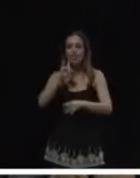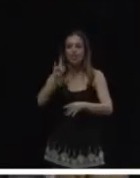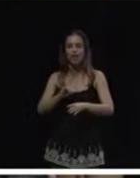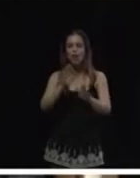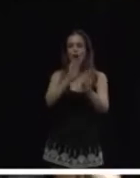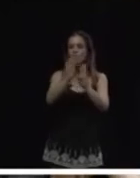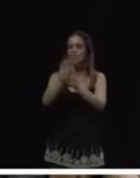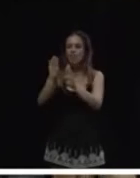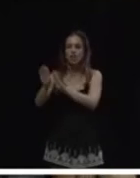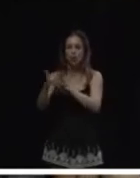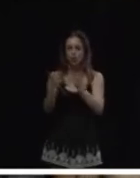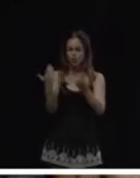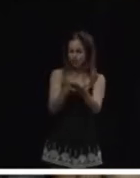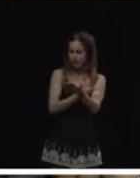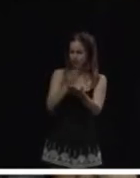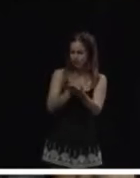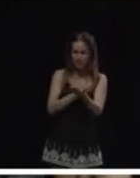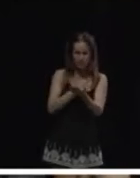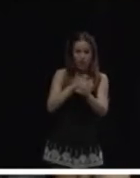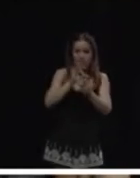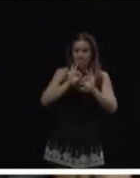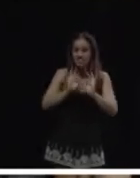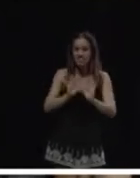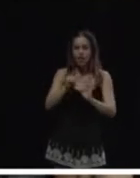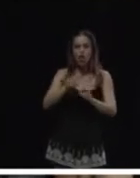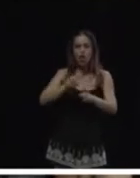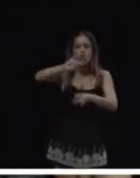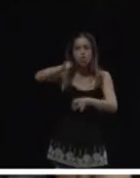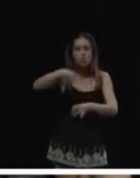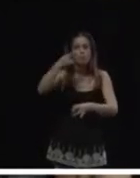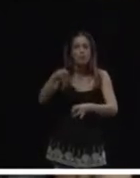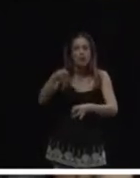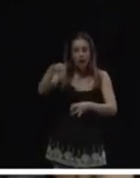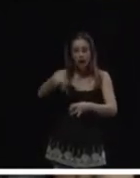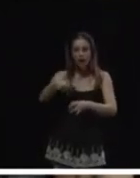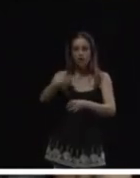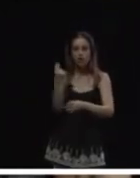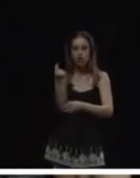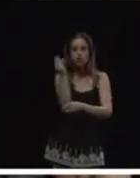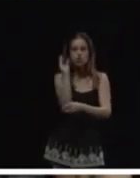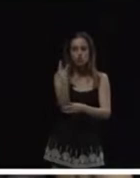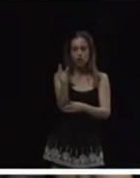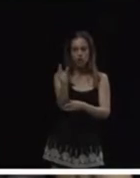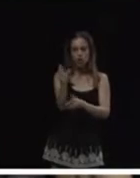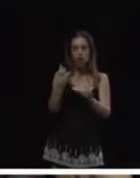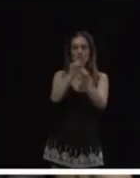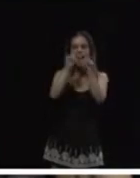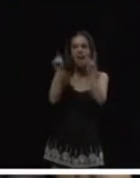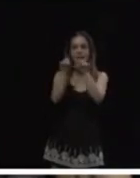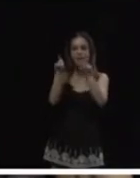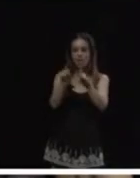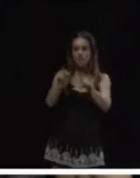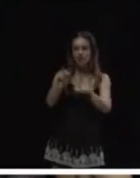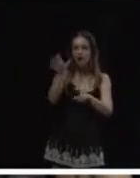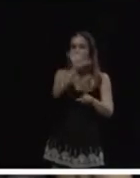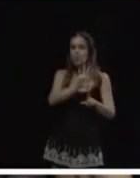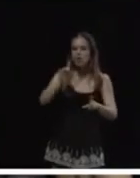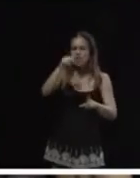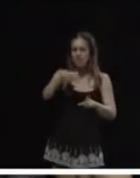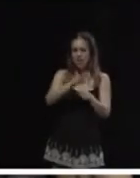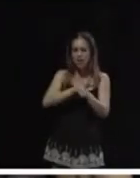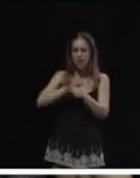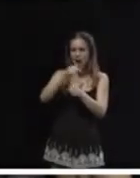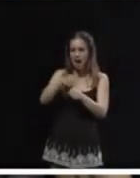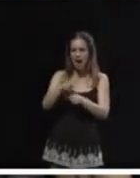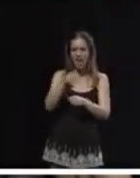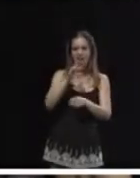y vecinas. Lo que está haciendo es duplicar los sueldos de los gerentes de las empresas municipales puestos a dedo, que van a